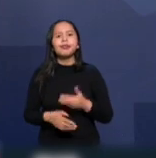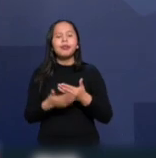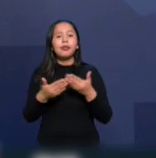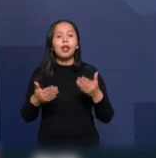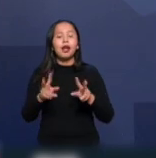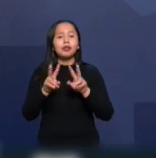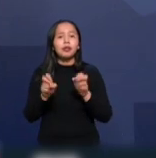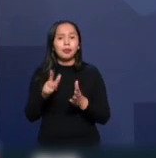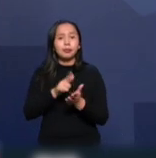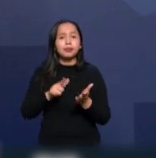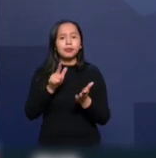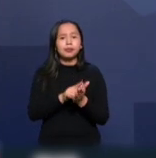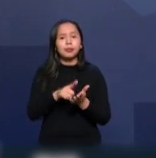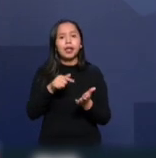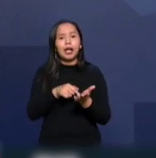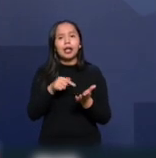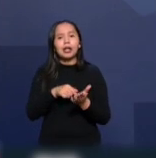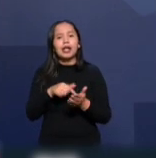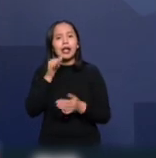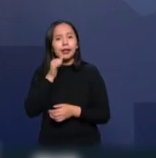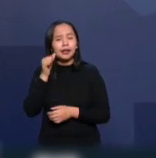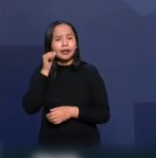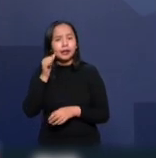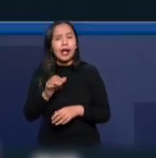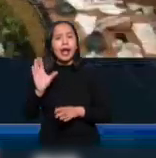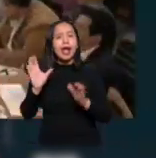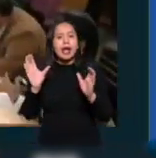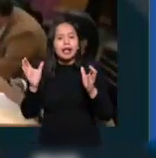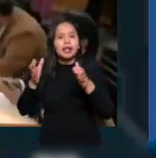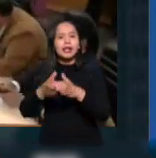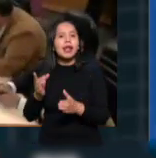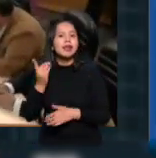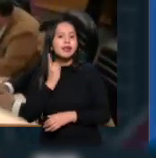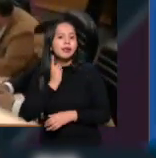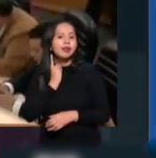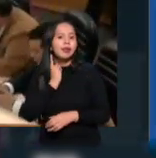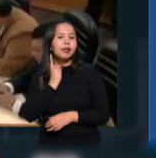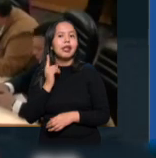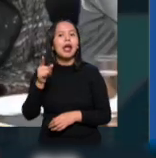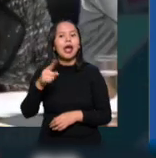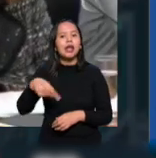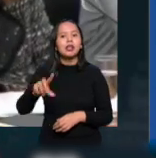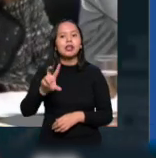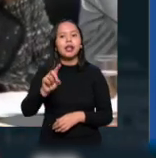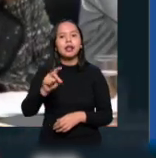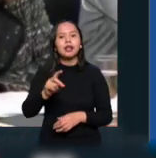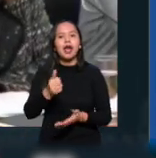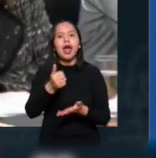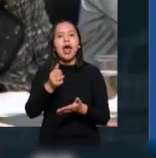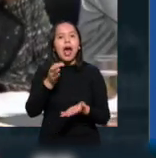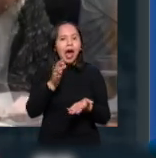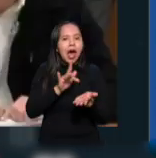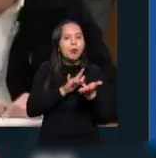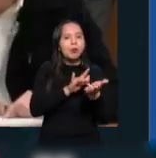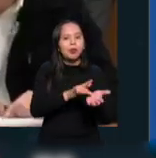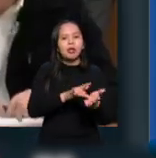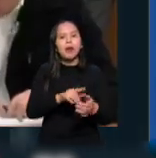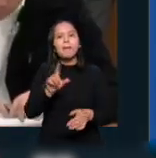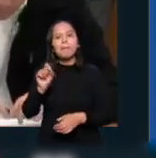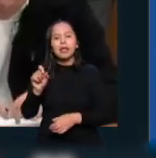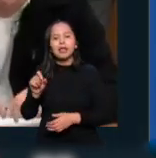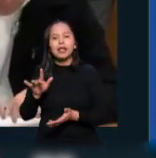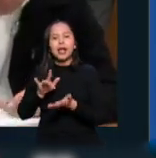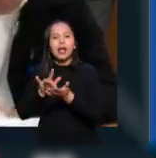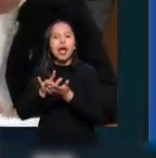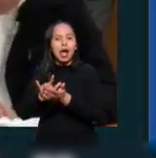temas legislativos, ayer la Comisión de Puntos Constitucionales de la Cámara de Diputados aprobó con 30 votos a favor y 11 en contra la reforma de